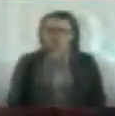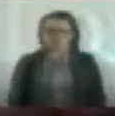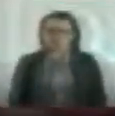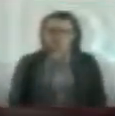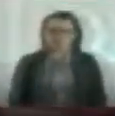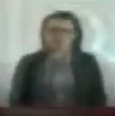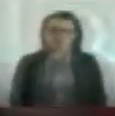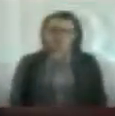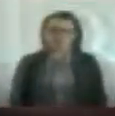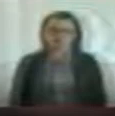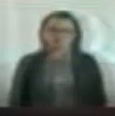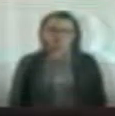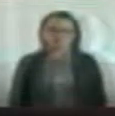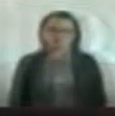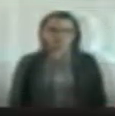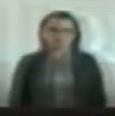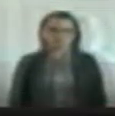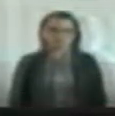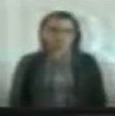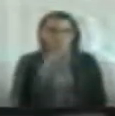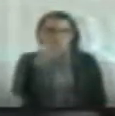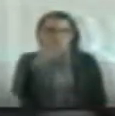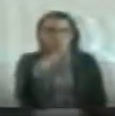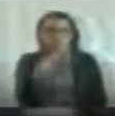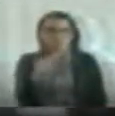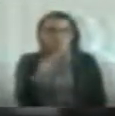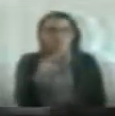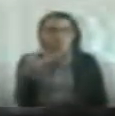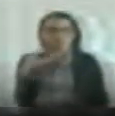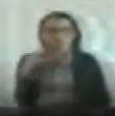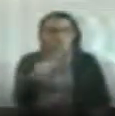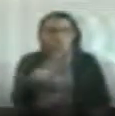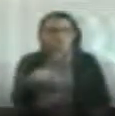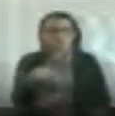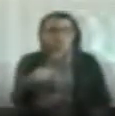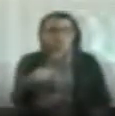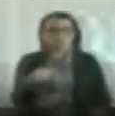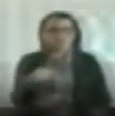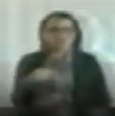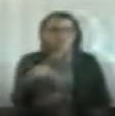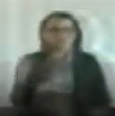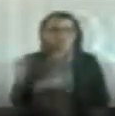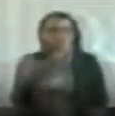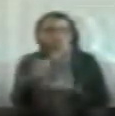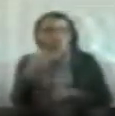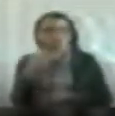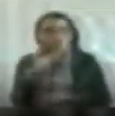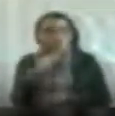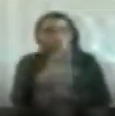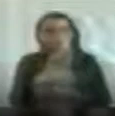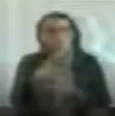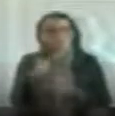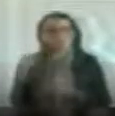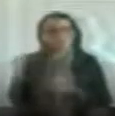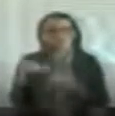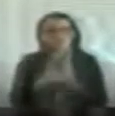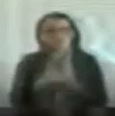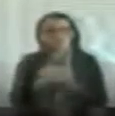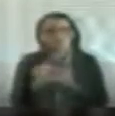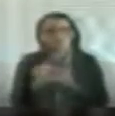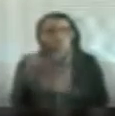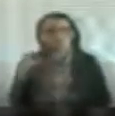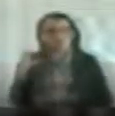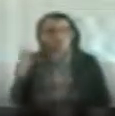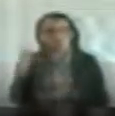Solamente en el periodo del señor Santos en la presidencia se han venido de Colombia 1.200.000 colombianos a vivir